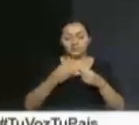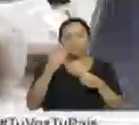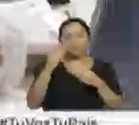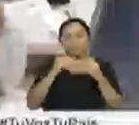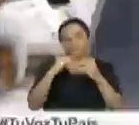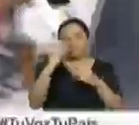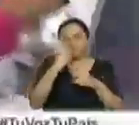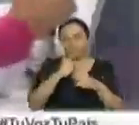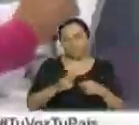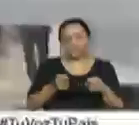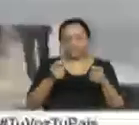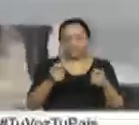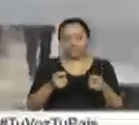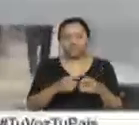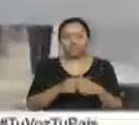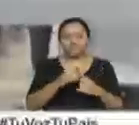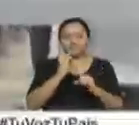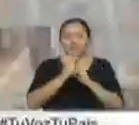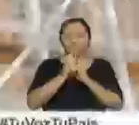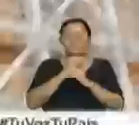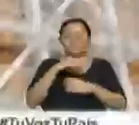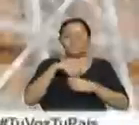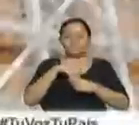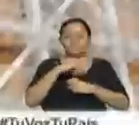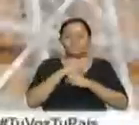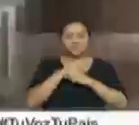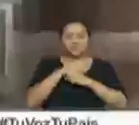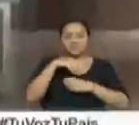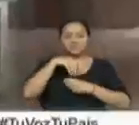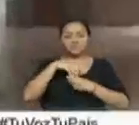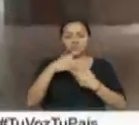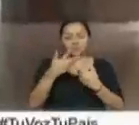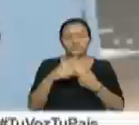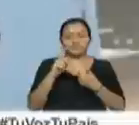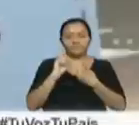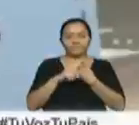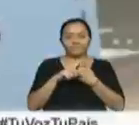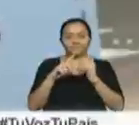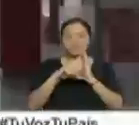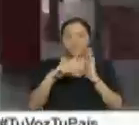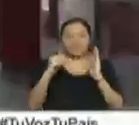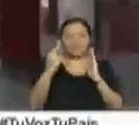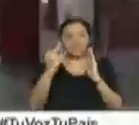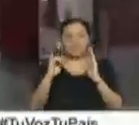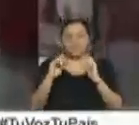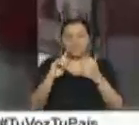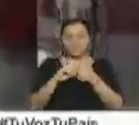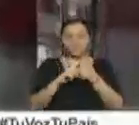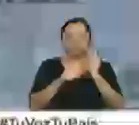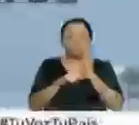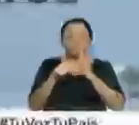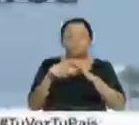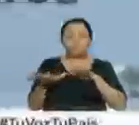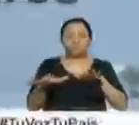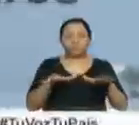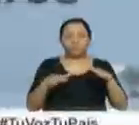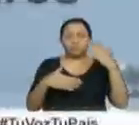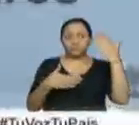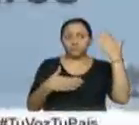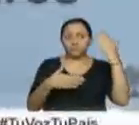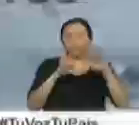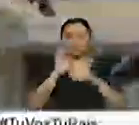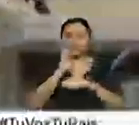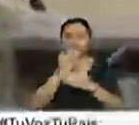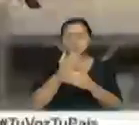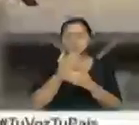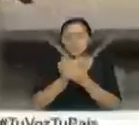bella. Entre las instituciones que integrarán la plataforma están el Servicio de Rentas Internas, Ministerio Coordinador de la Política